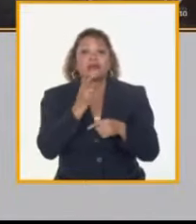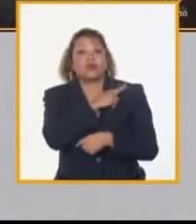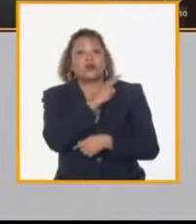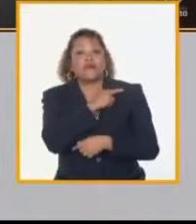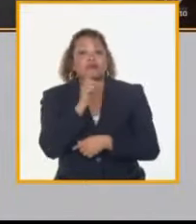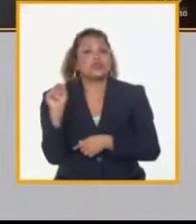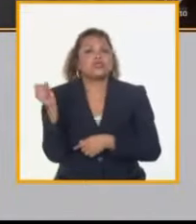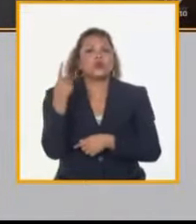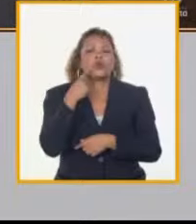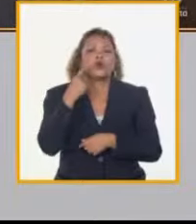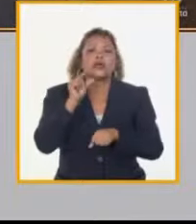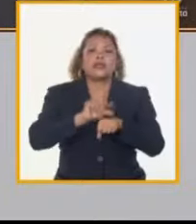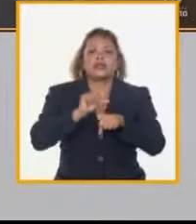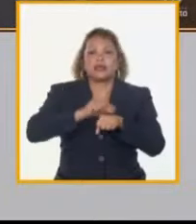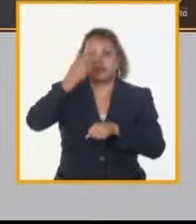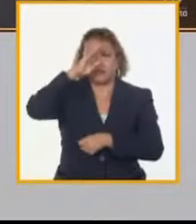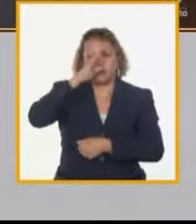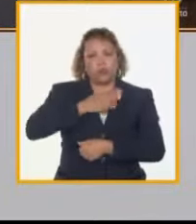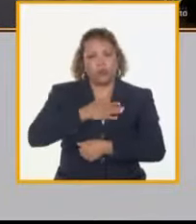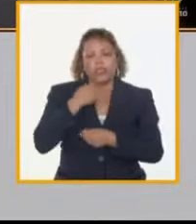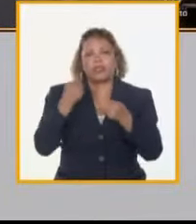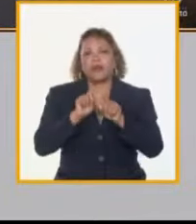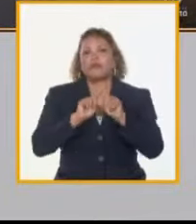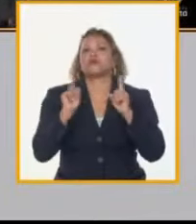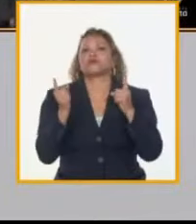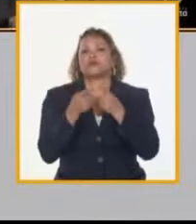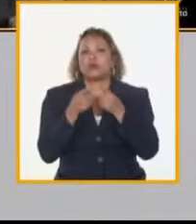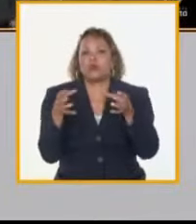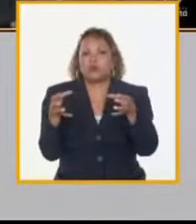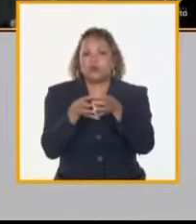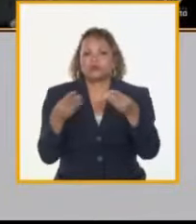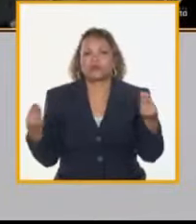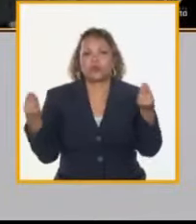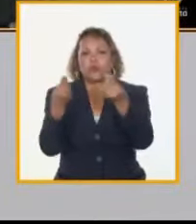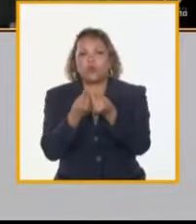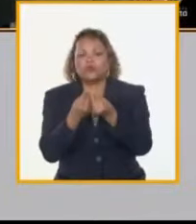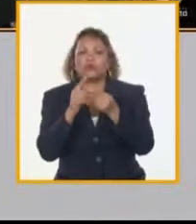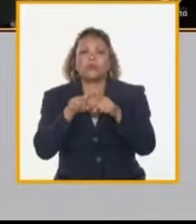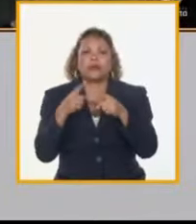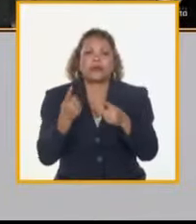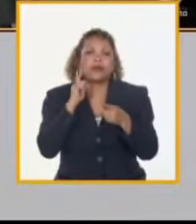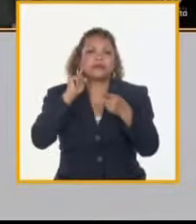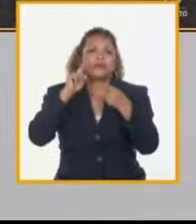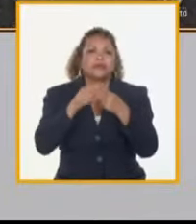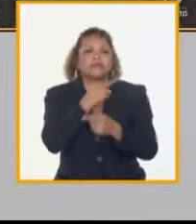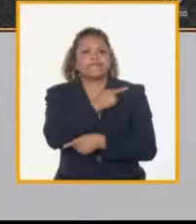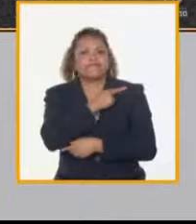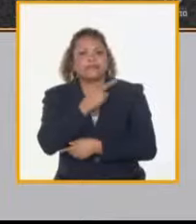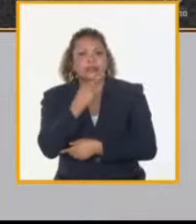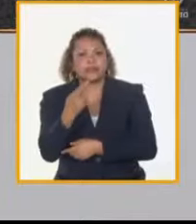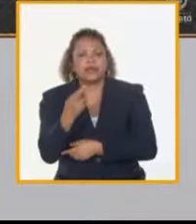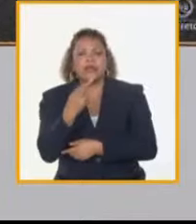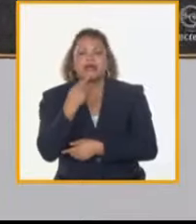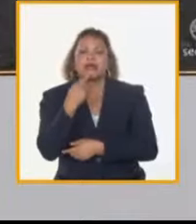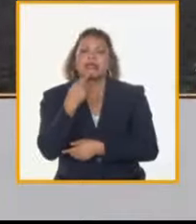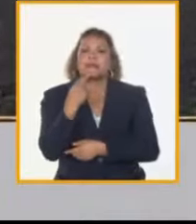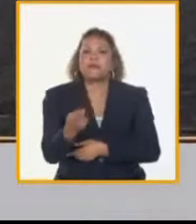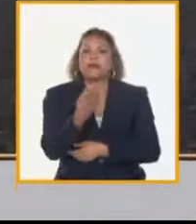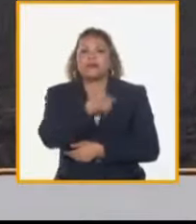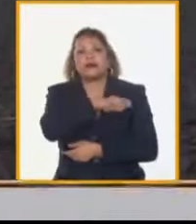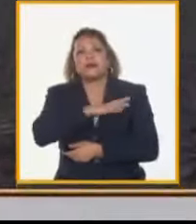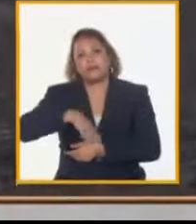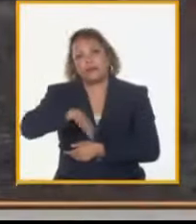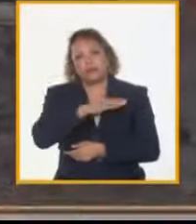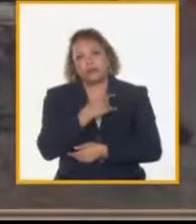Cuba, y es un trabajo que se viene haciendo para respuesta a esto, a la comunidad, a un pasajero para que tenga donde sentarse, donde esperar, son una de